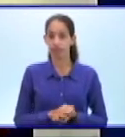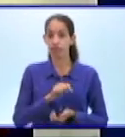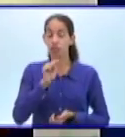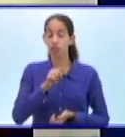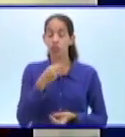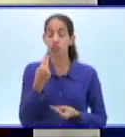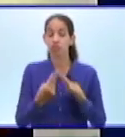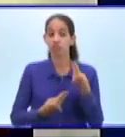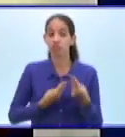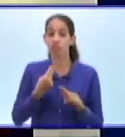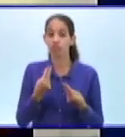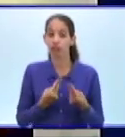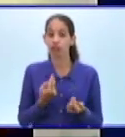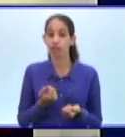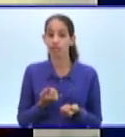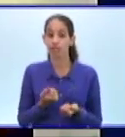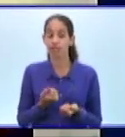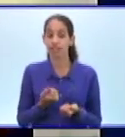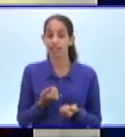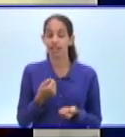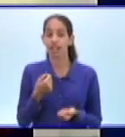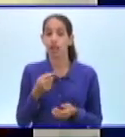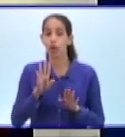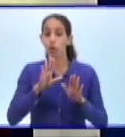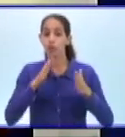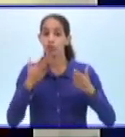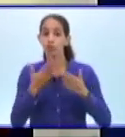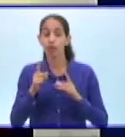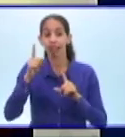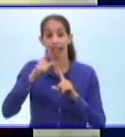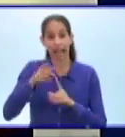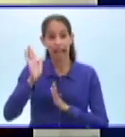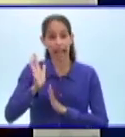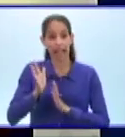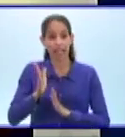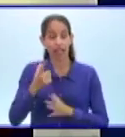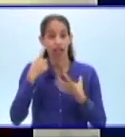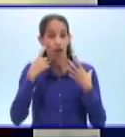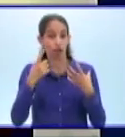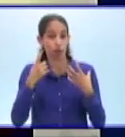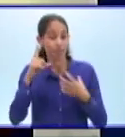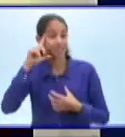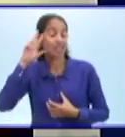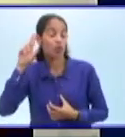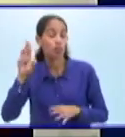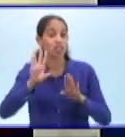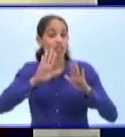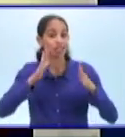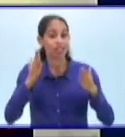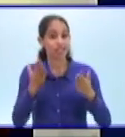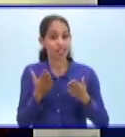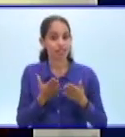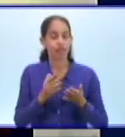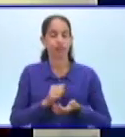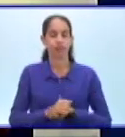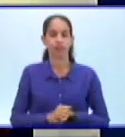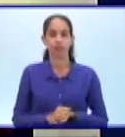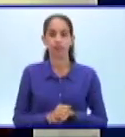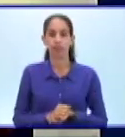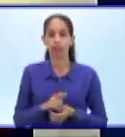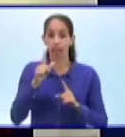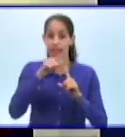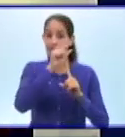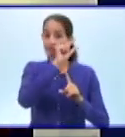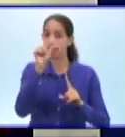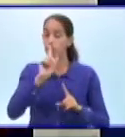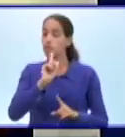ejecución es muy importante que ya ustedes lleven esa primera versión para